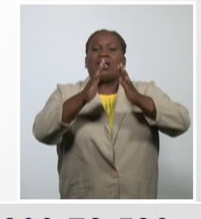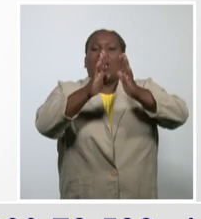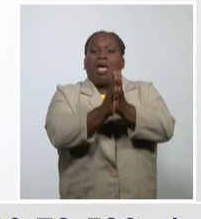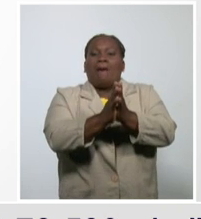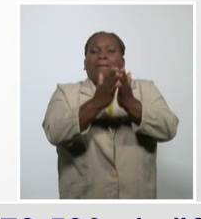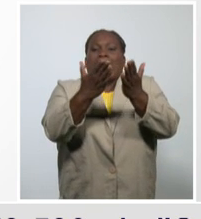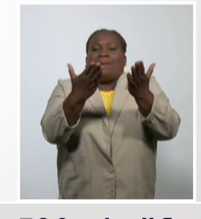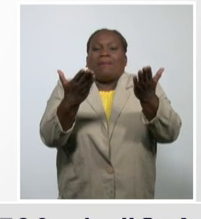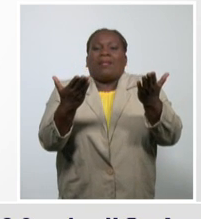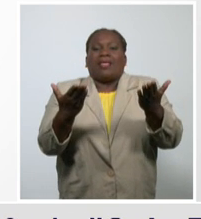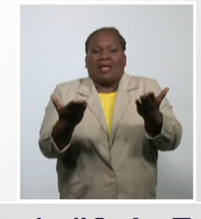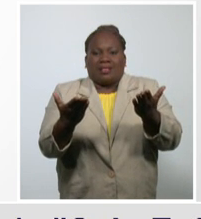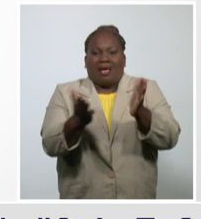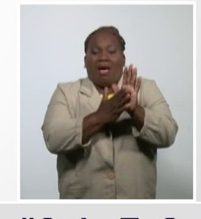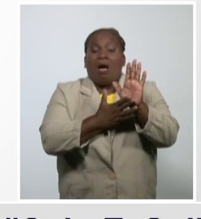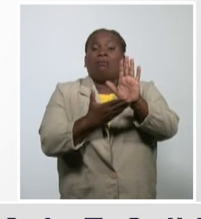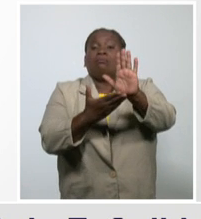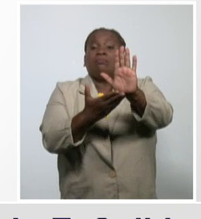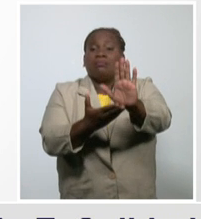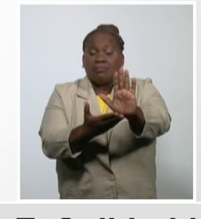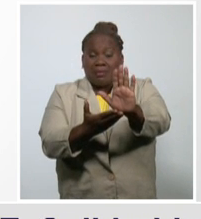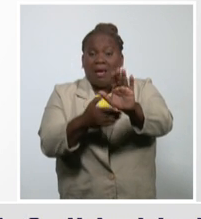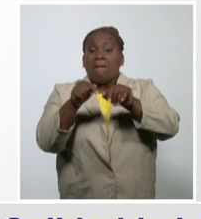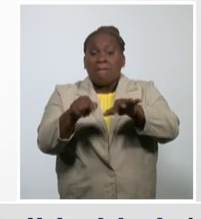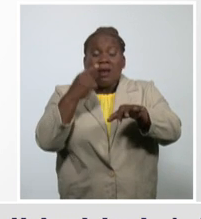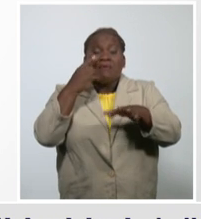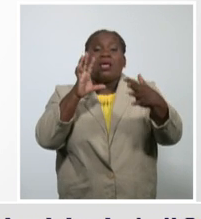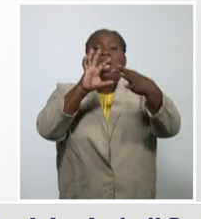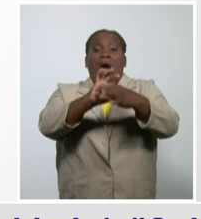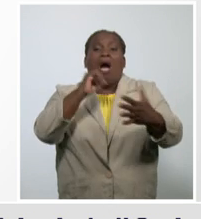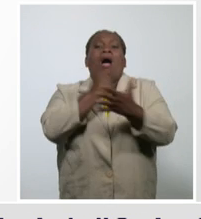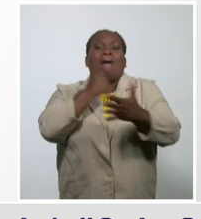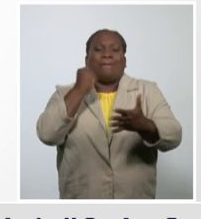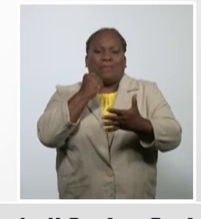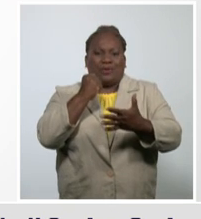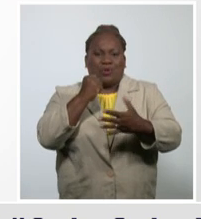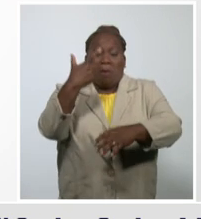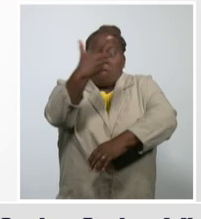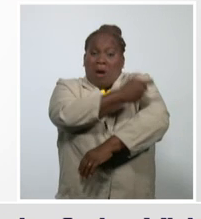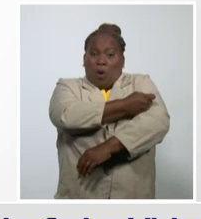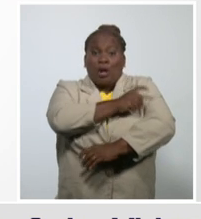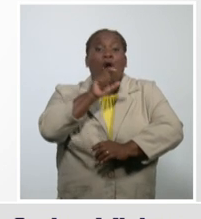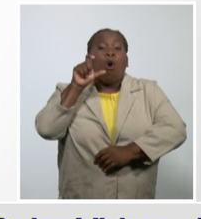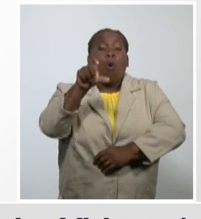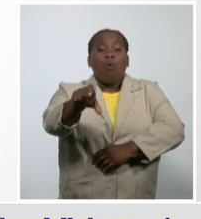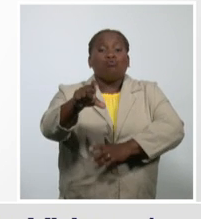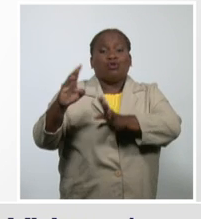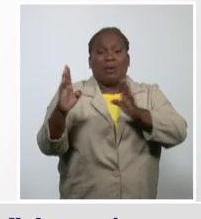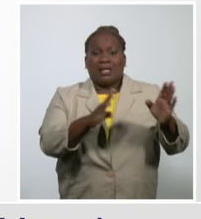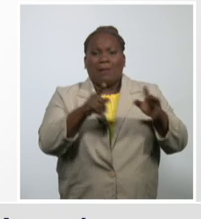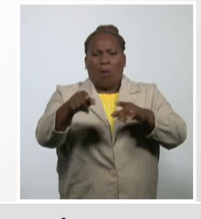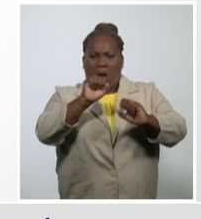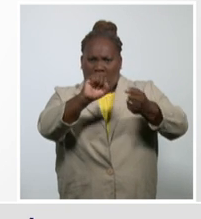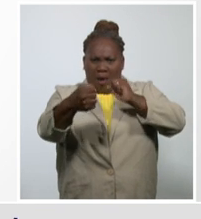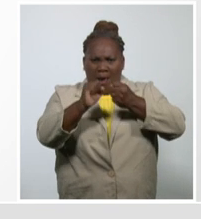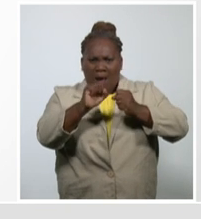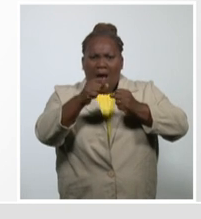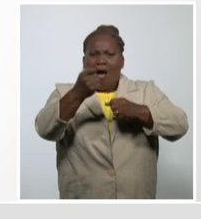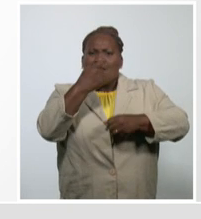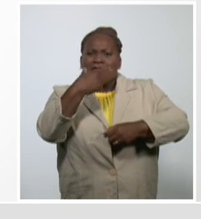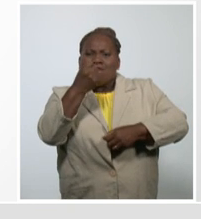autoridad regulatoria para gestionar la posible aprobación de la vacuna. La última etapa es la de monitoreo o